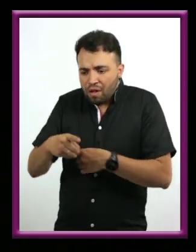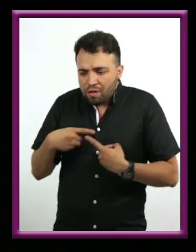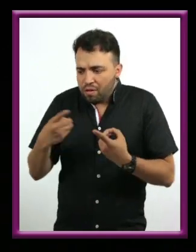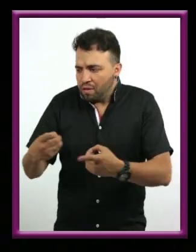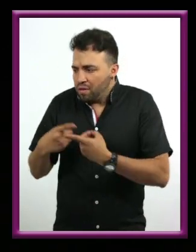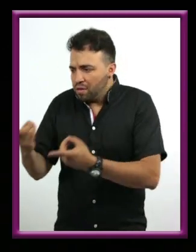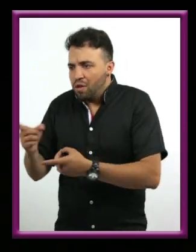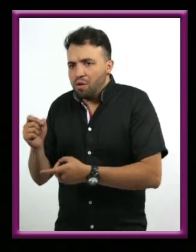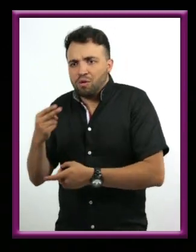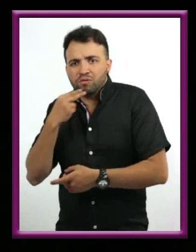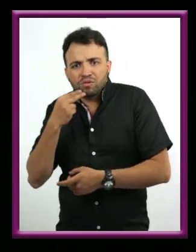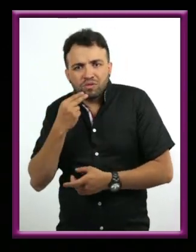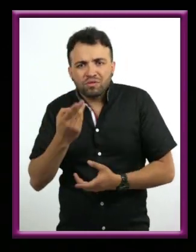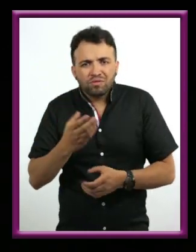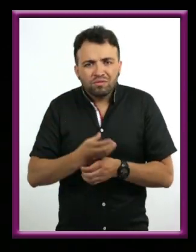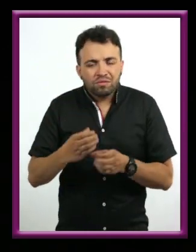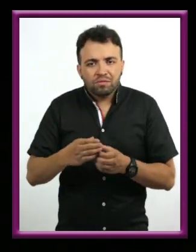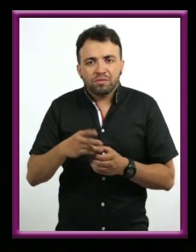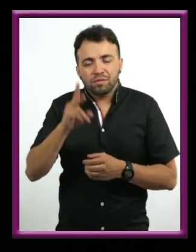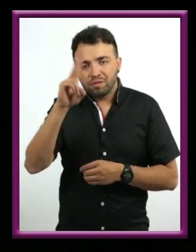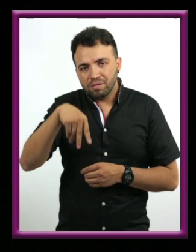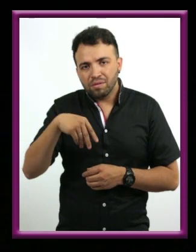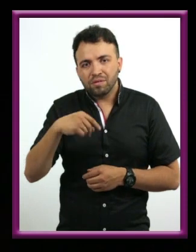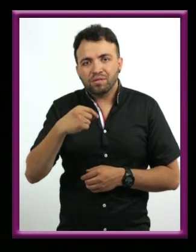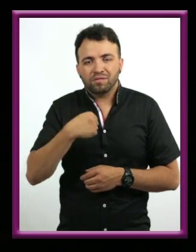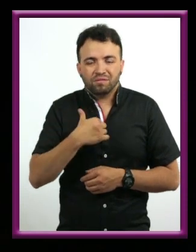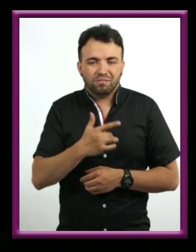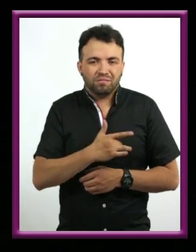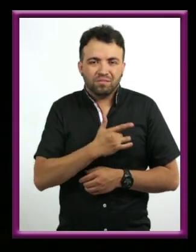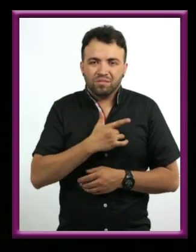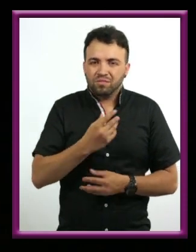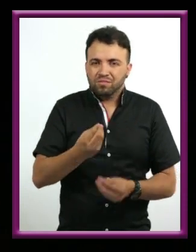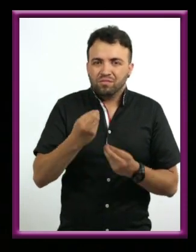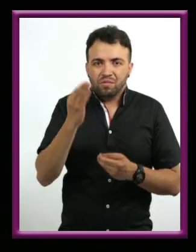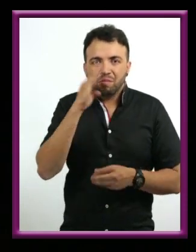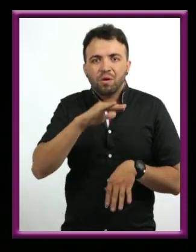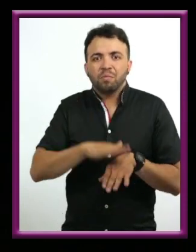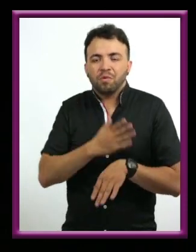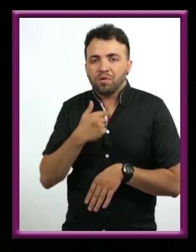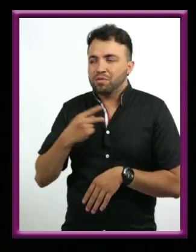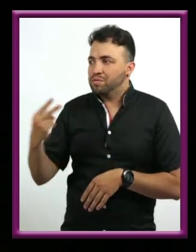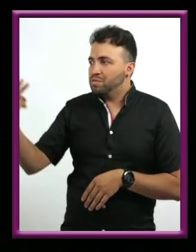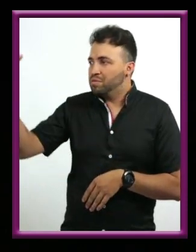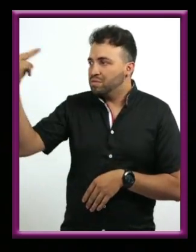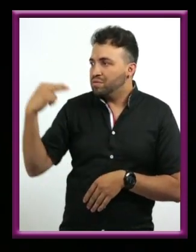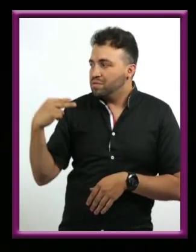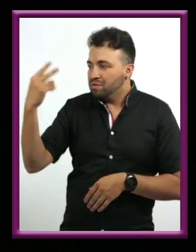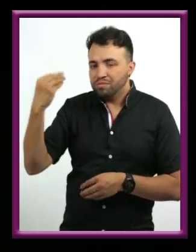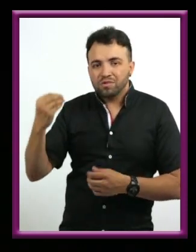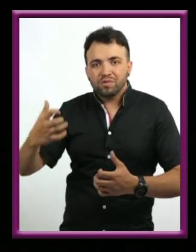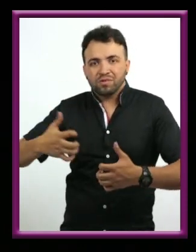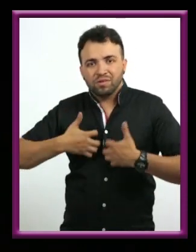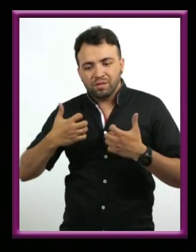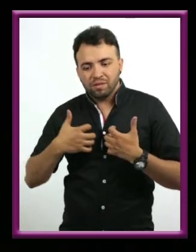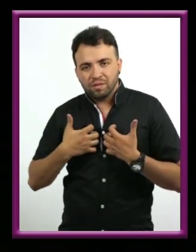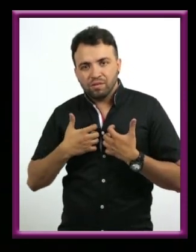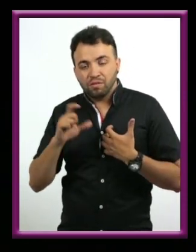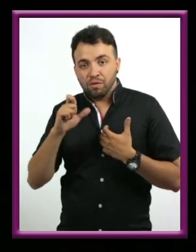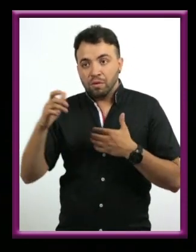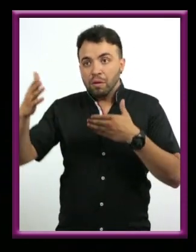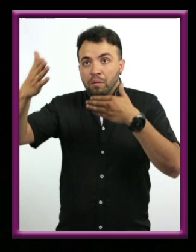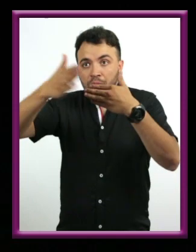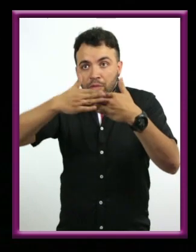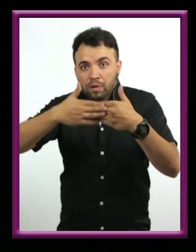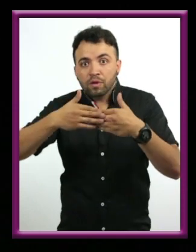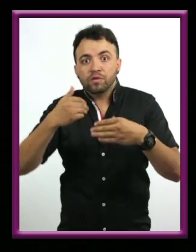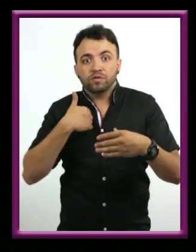hacer daño a nadie o abusar de que nadie la estuviera utilizando en ese momento. La verdad, me siento muy, muy mal por todo este tiempo que te he visto enojada. La